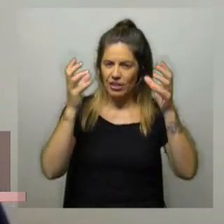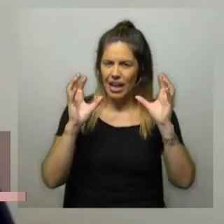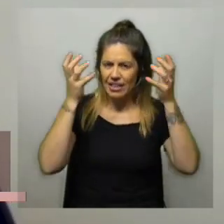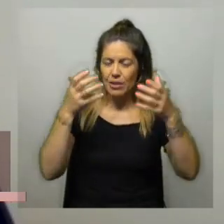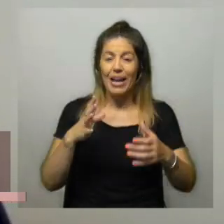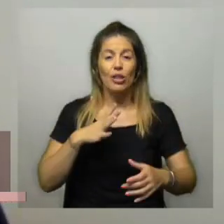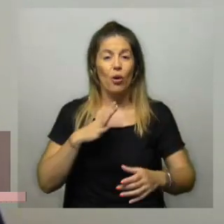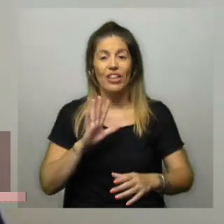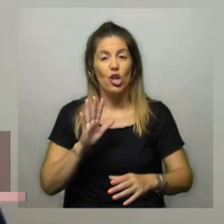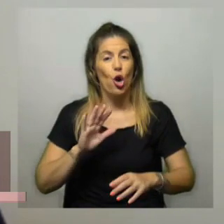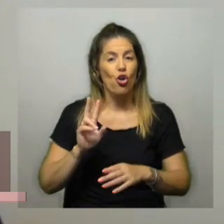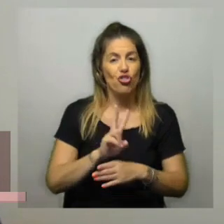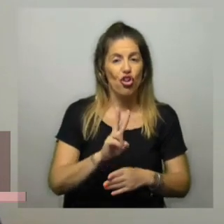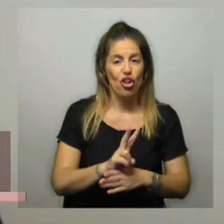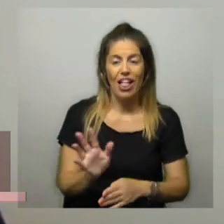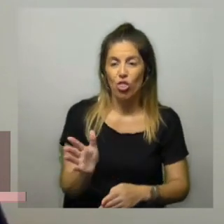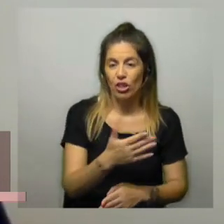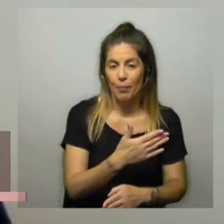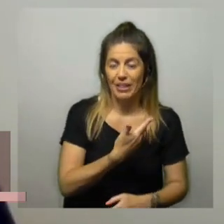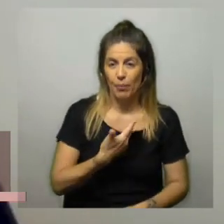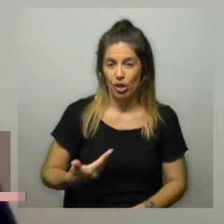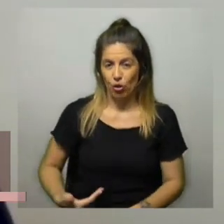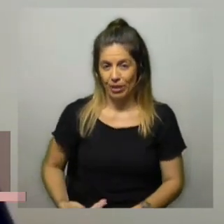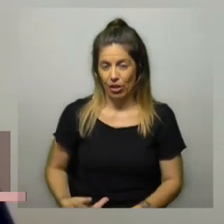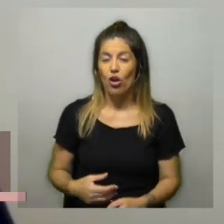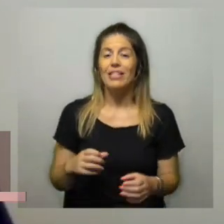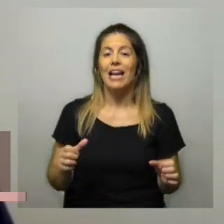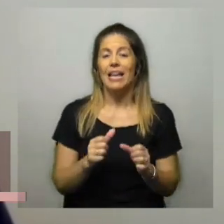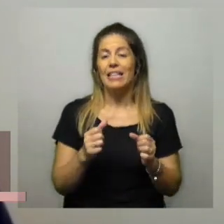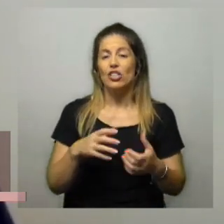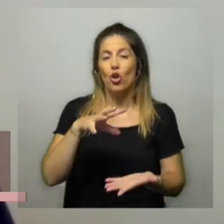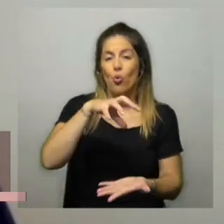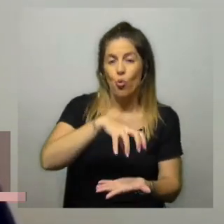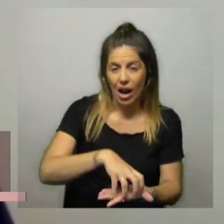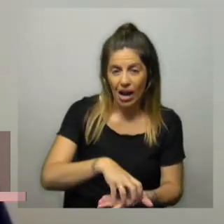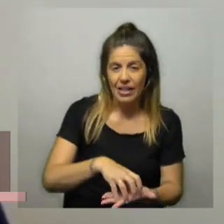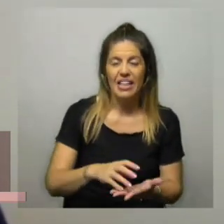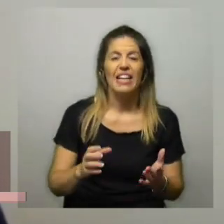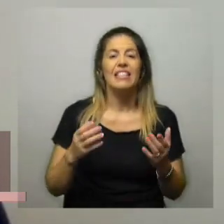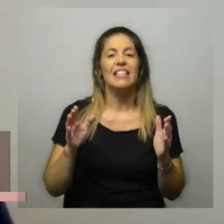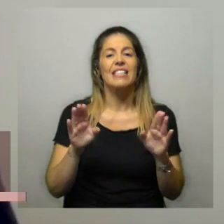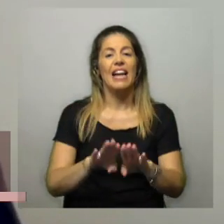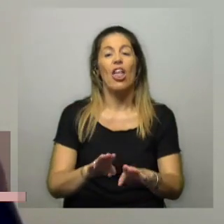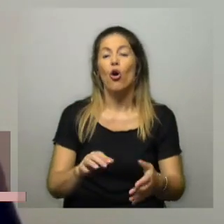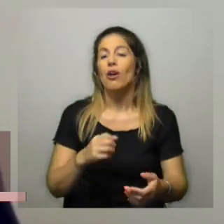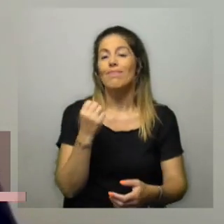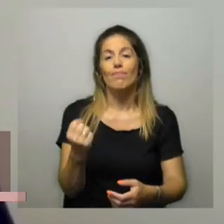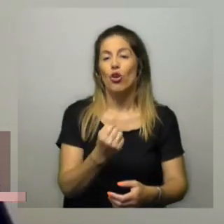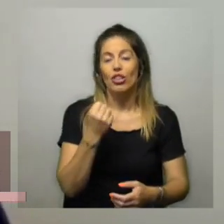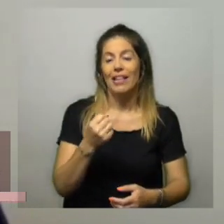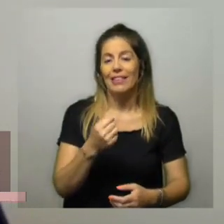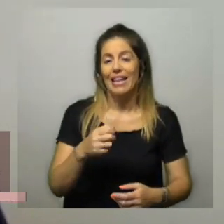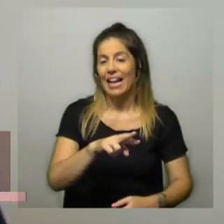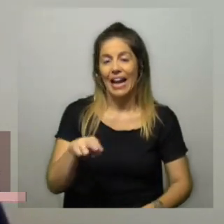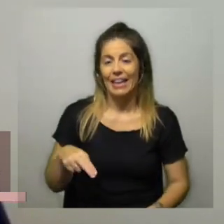ha sido totalmente controlada por parte del gobierno. Se han tomado refinerías, se han cerrado importantes carreteras. Lo que ha ocurrido no ha sido